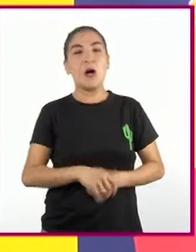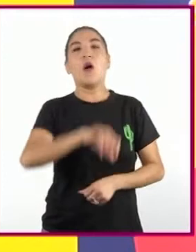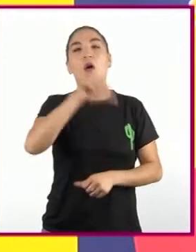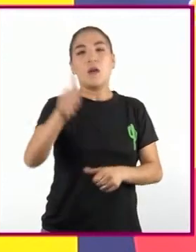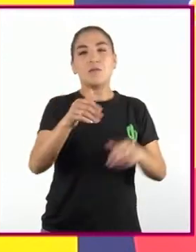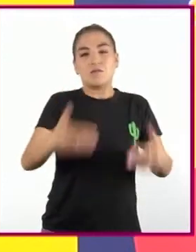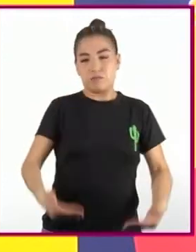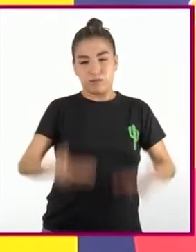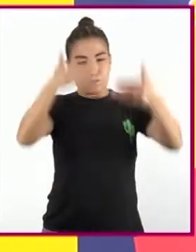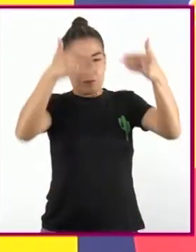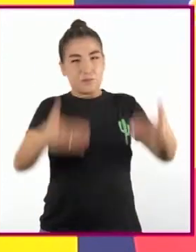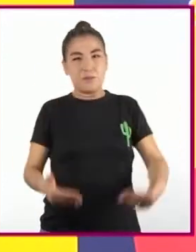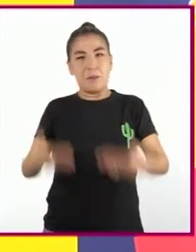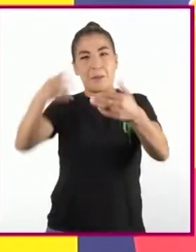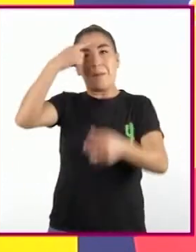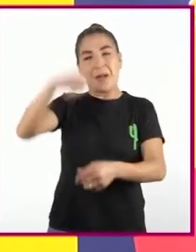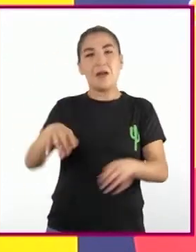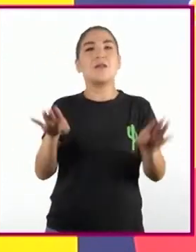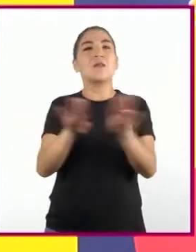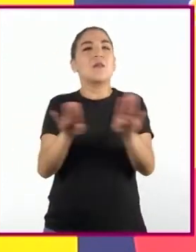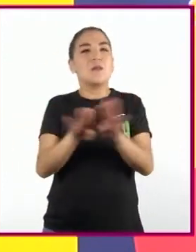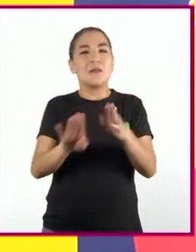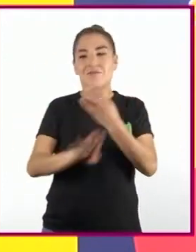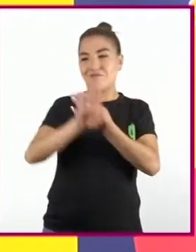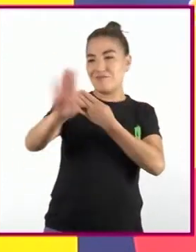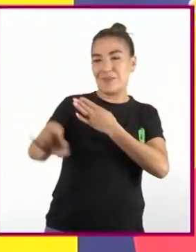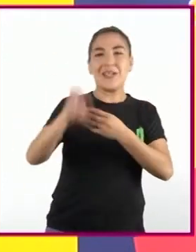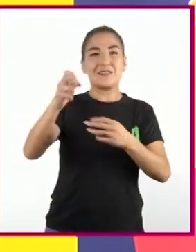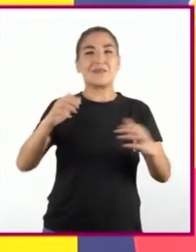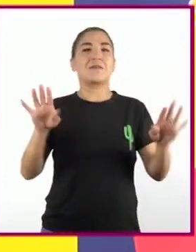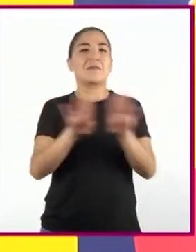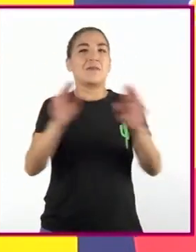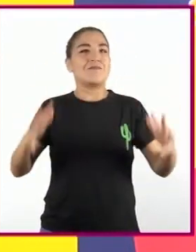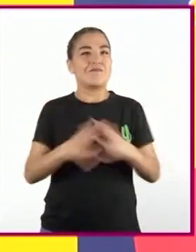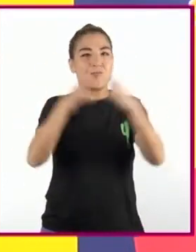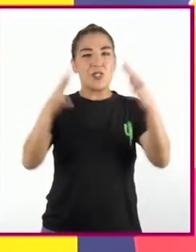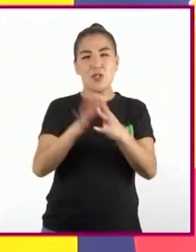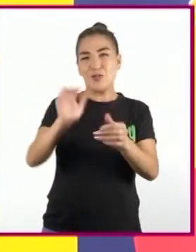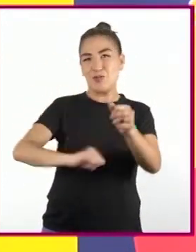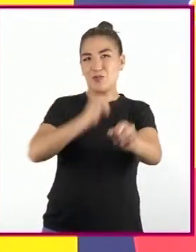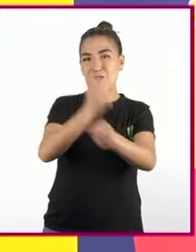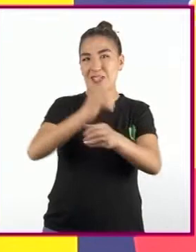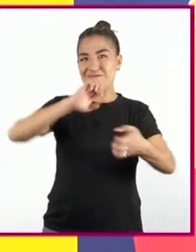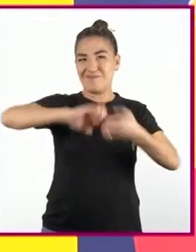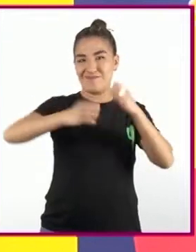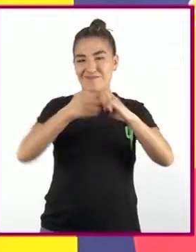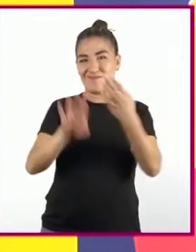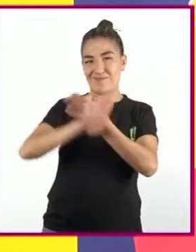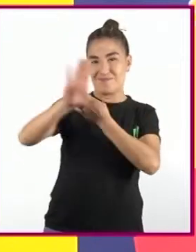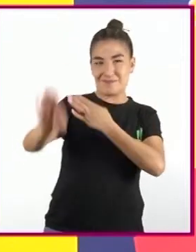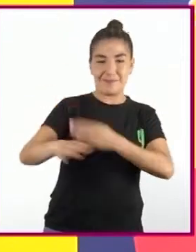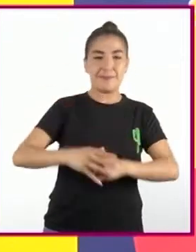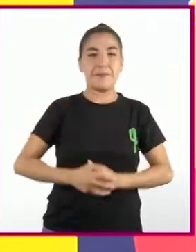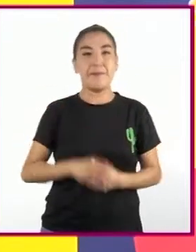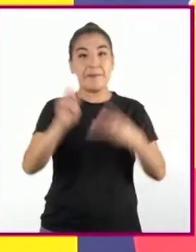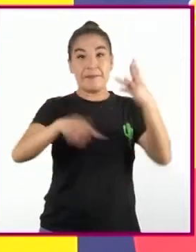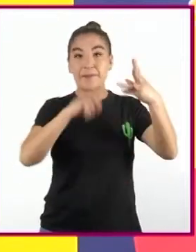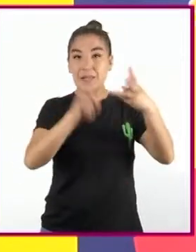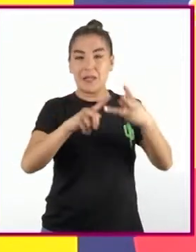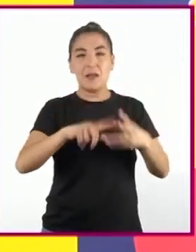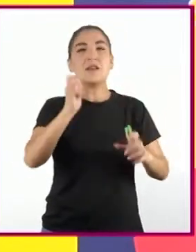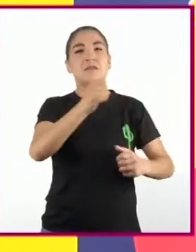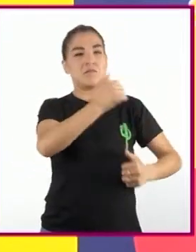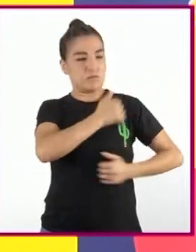de murallas para evitar el paso de los ejércitos de ciudades enemigas. 3. La conformación de ejércitos